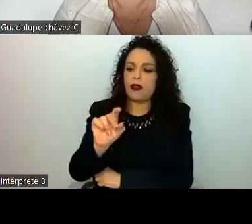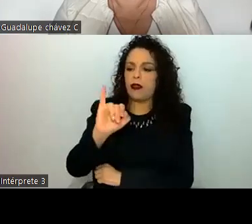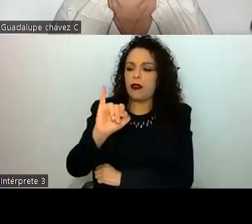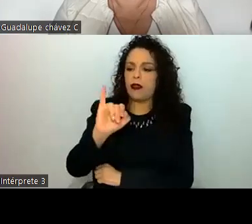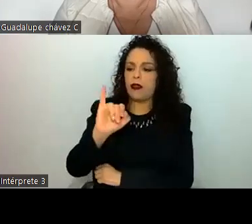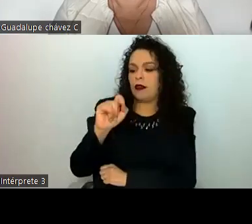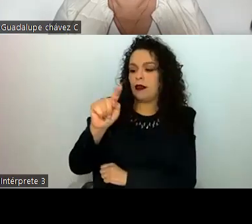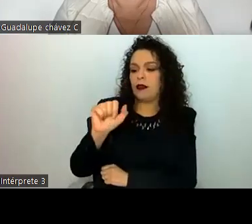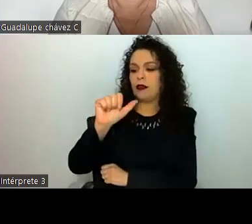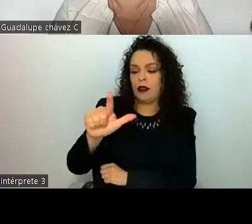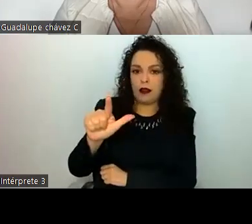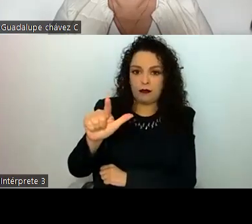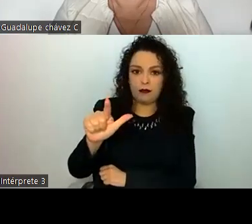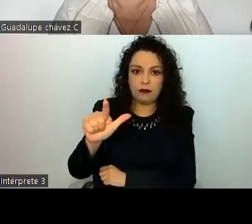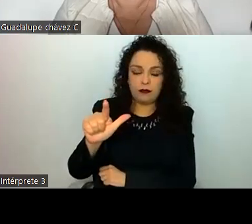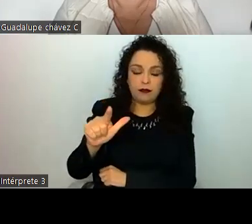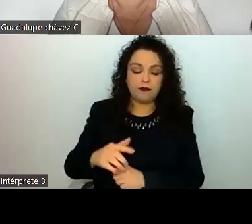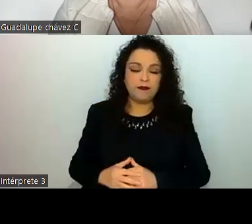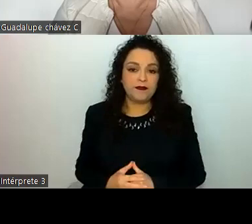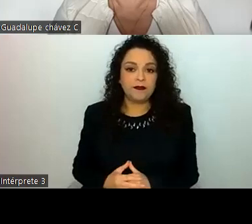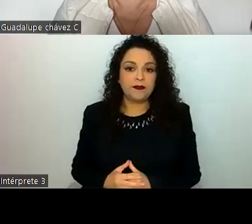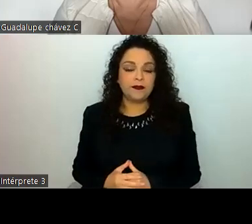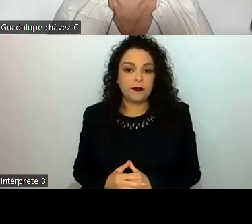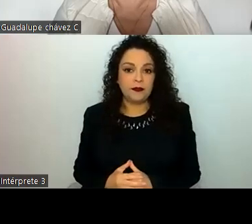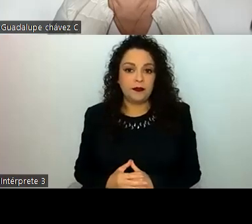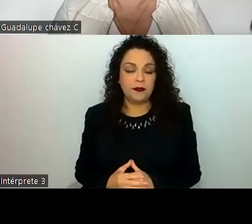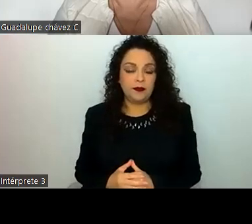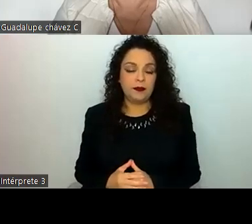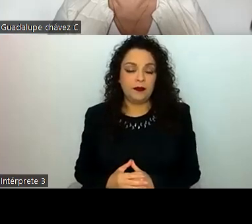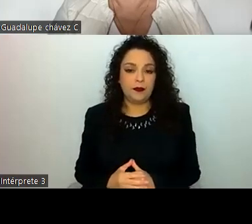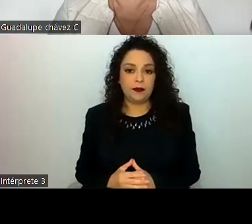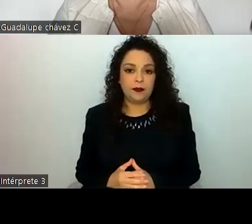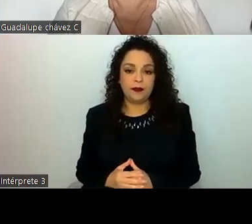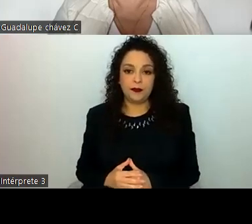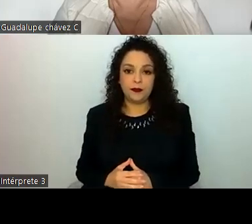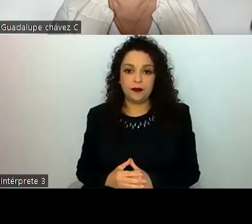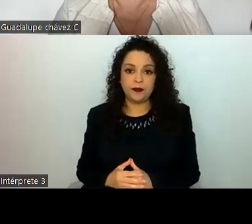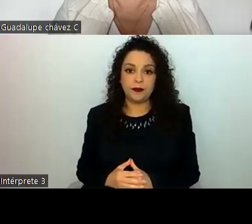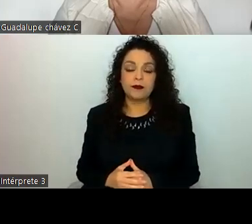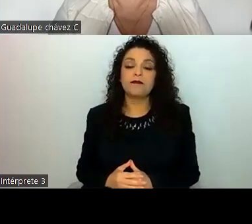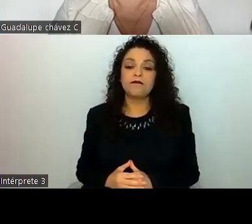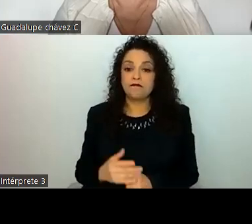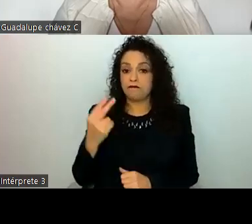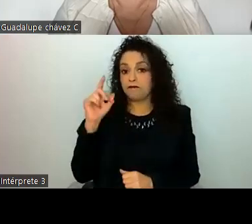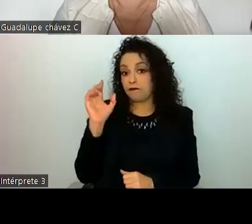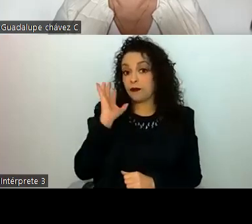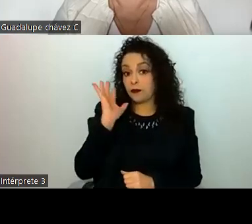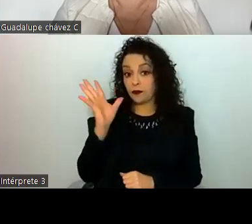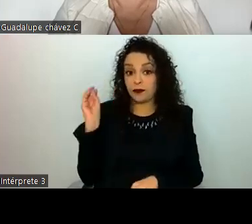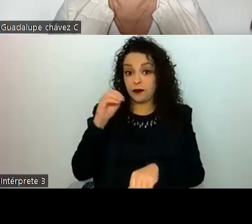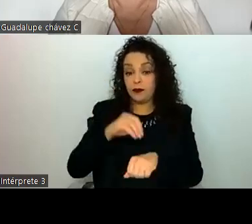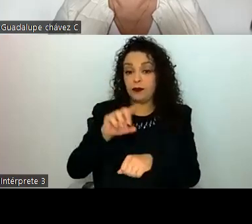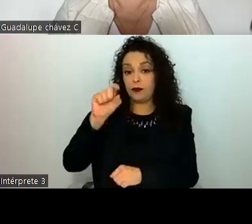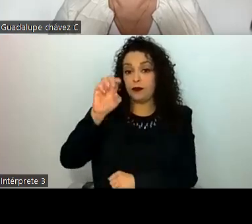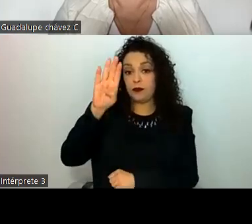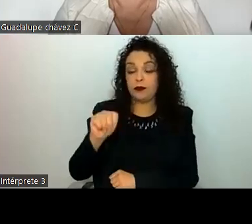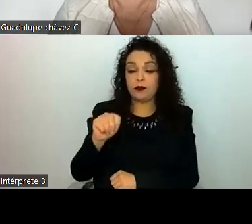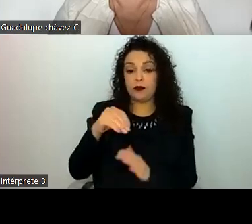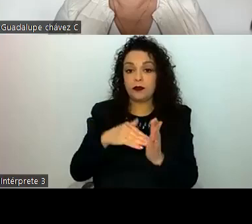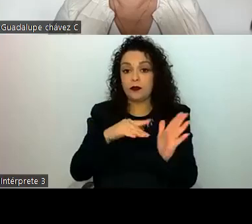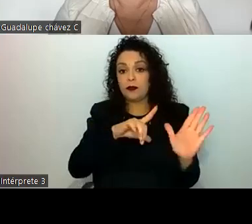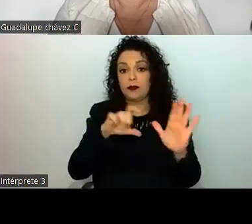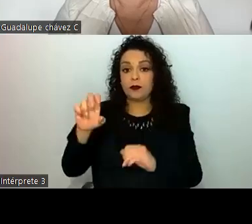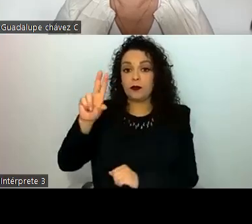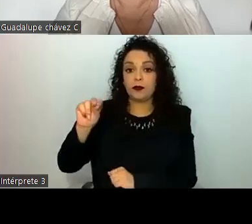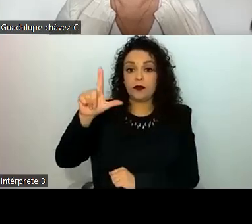atribuciones vigentes, conforme a las cuales se ha logrado la instalación de 29,787 puntos de acceso